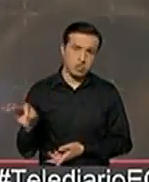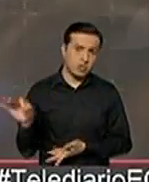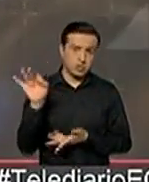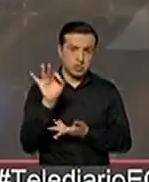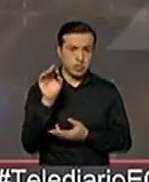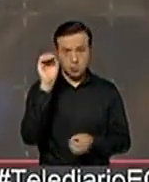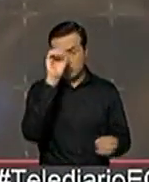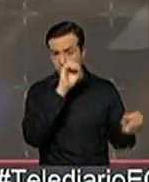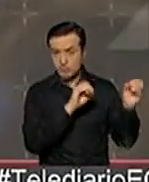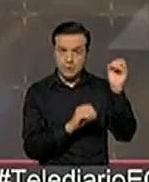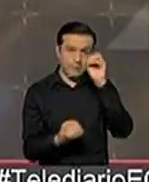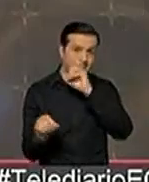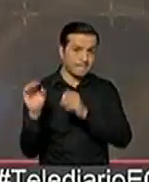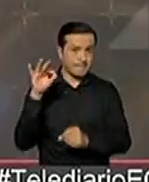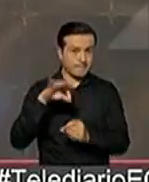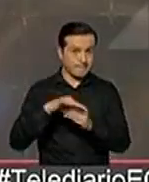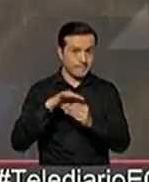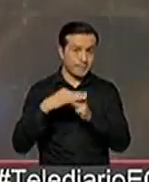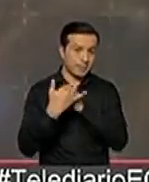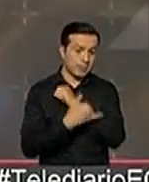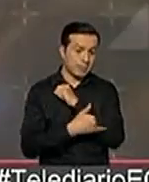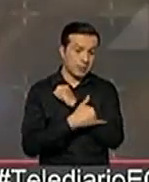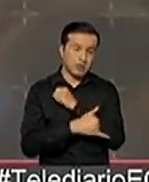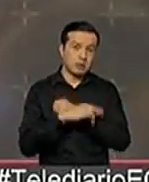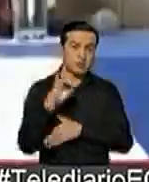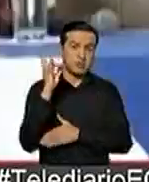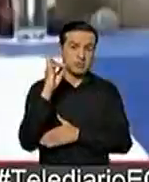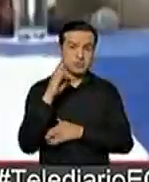como observador para los comicios en Bolivia.